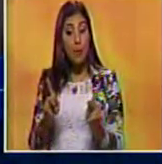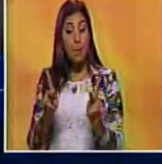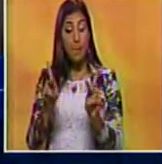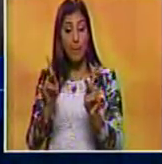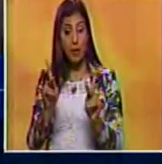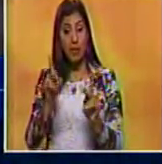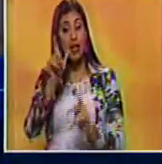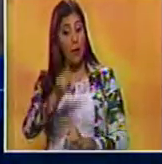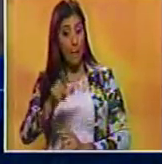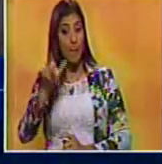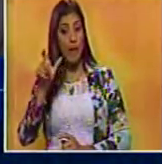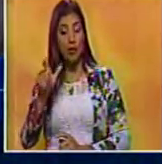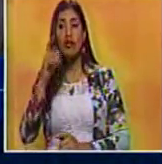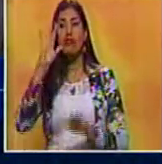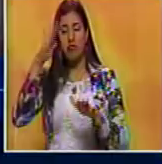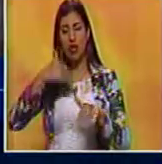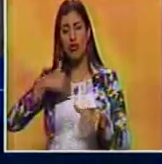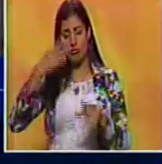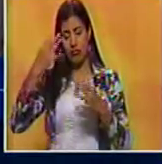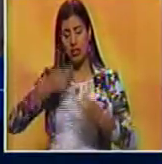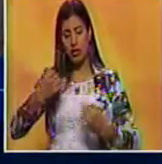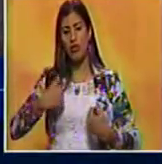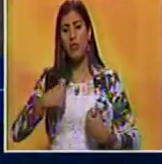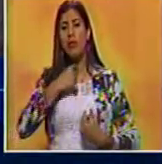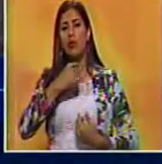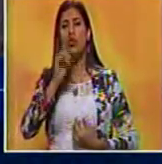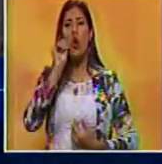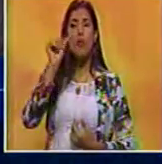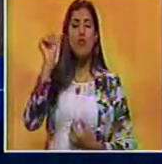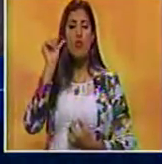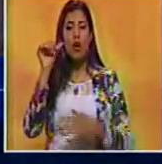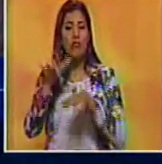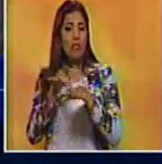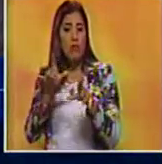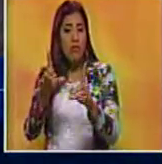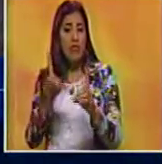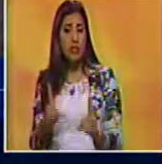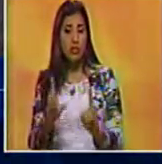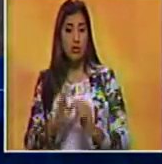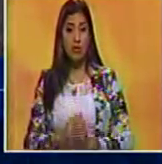a las personas atestiguar por sí mismas su identidad de género en este